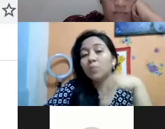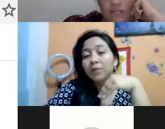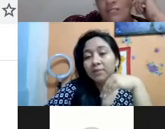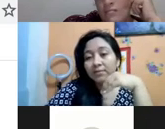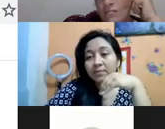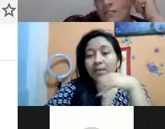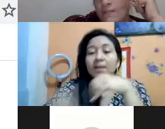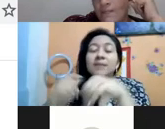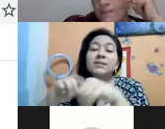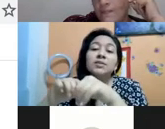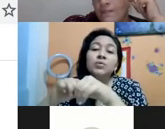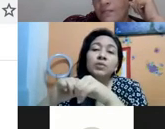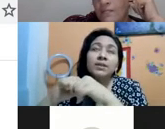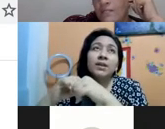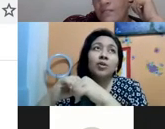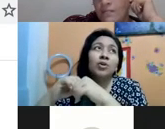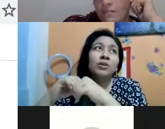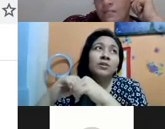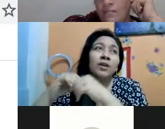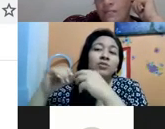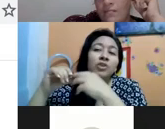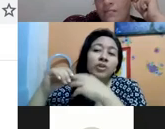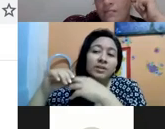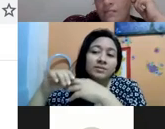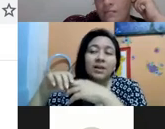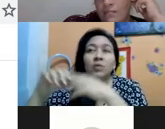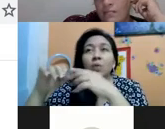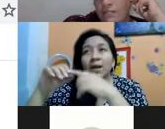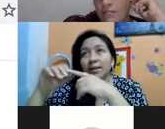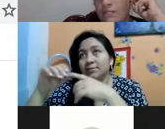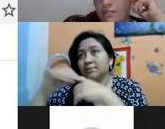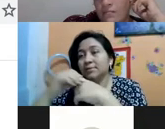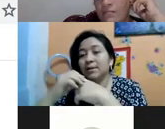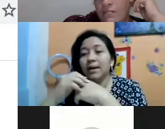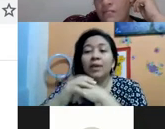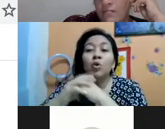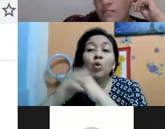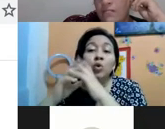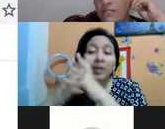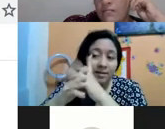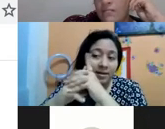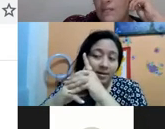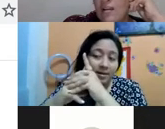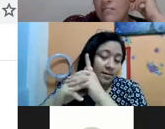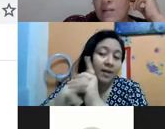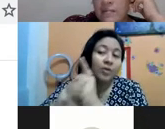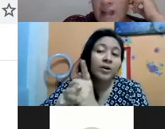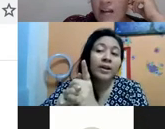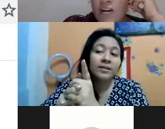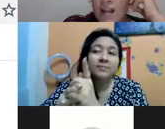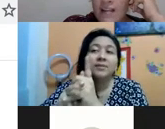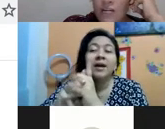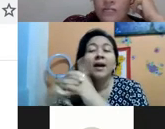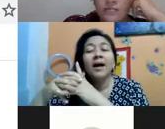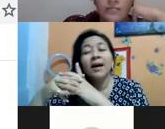y 50. Si resulta que doy tres opciones de las cuales hay una que es la